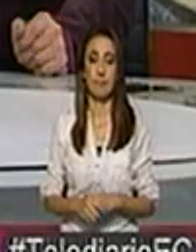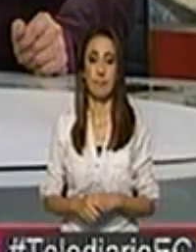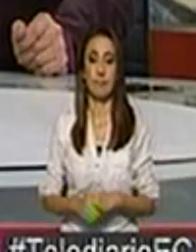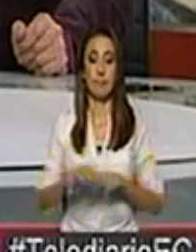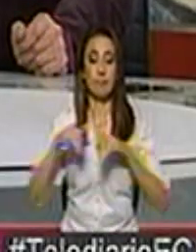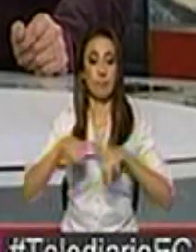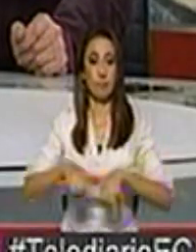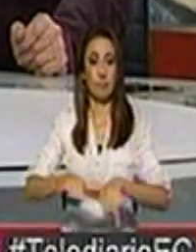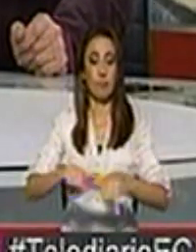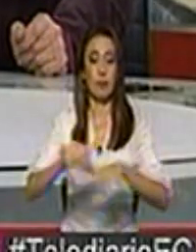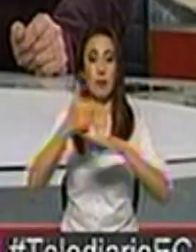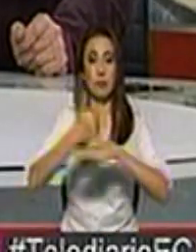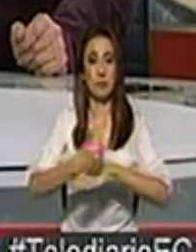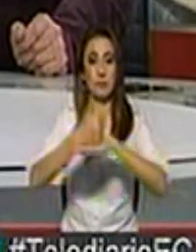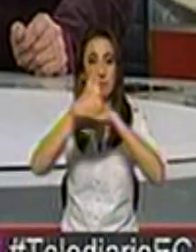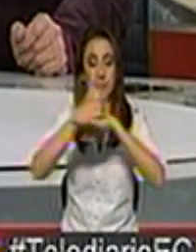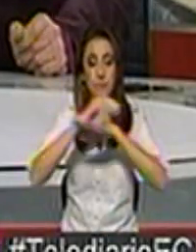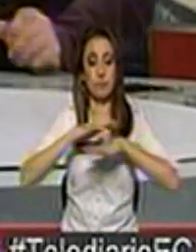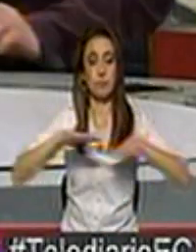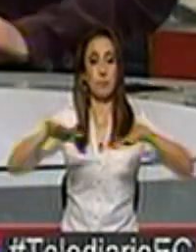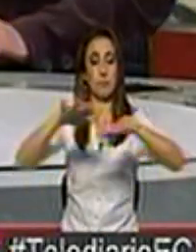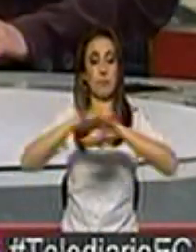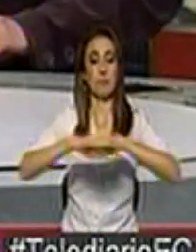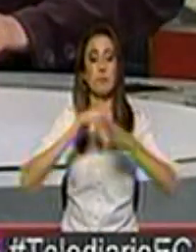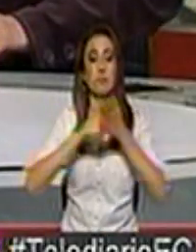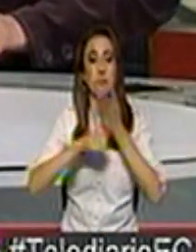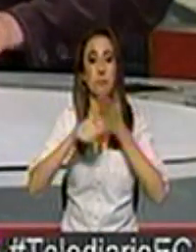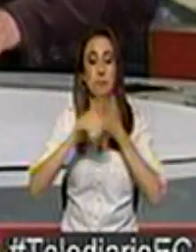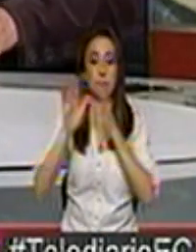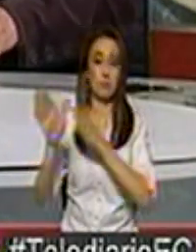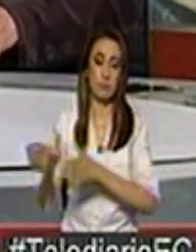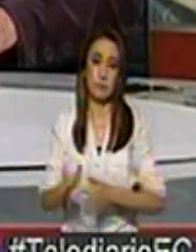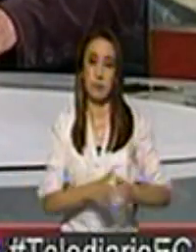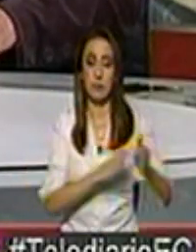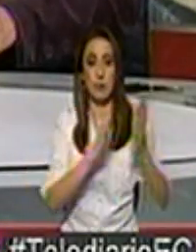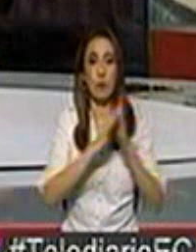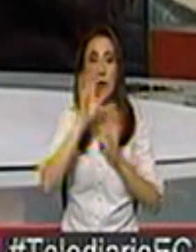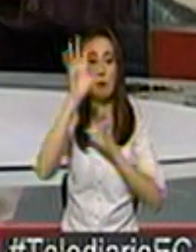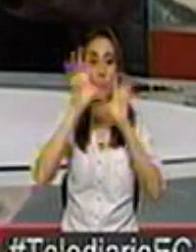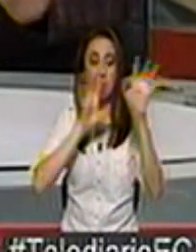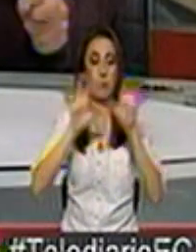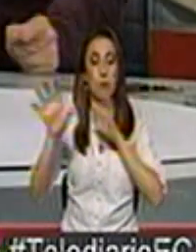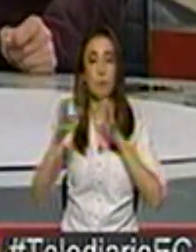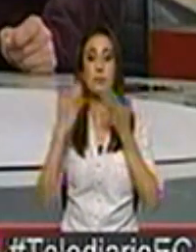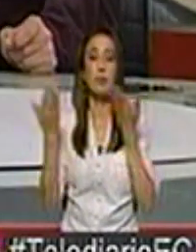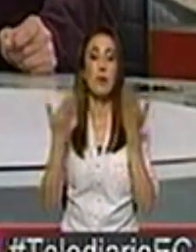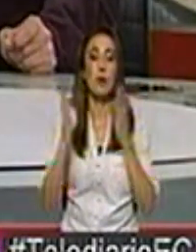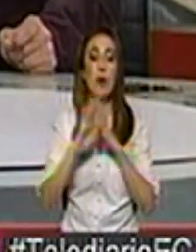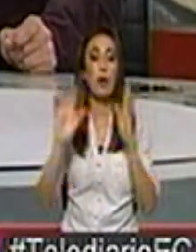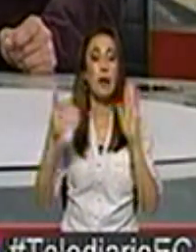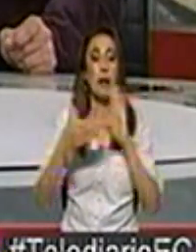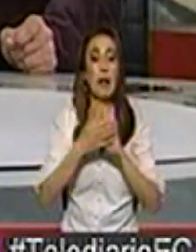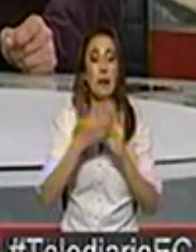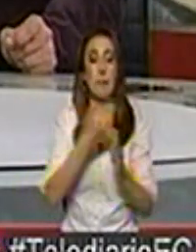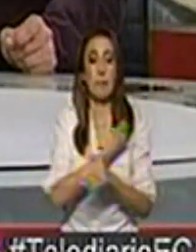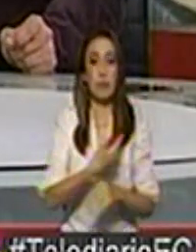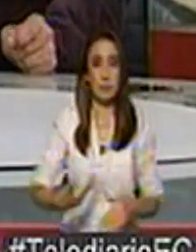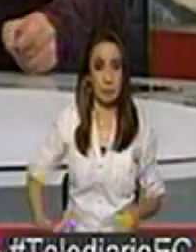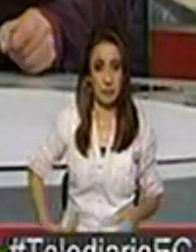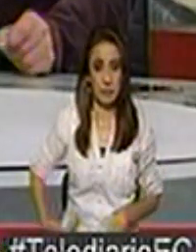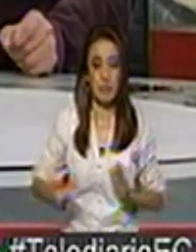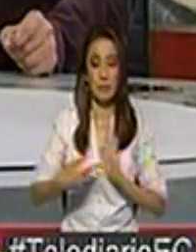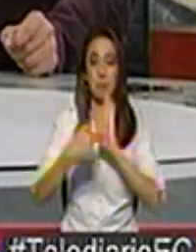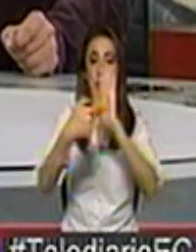Durante el gabinete ampliado que se desarrolló en el cantón Baños, provincia de Tungurahua, el primer mandatario presentó a los tres